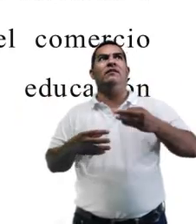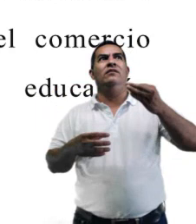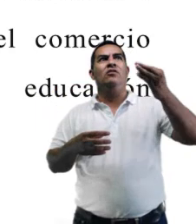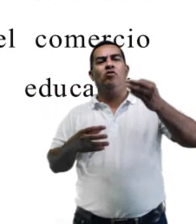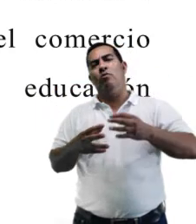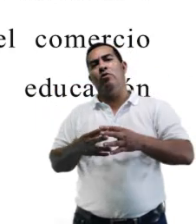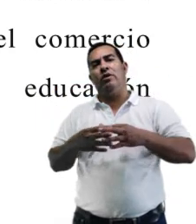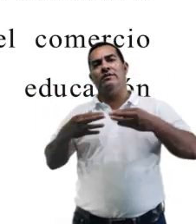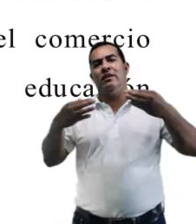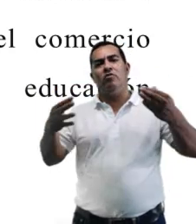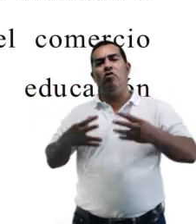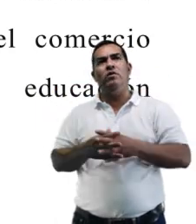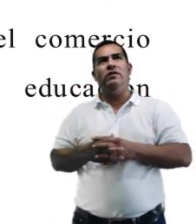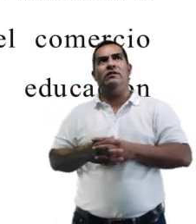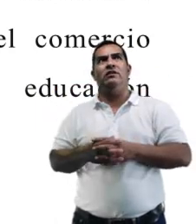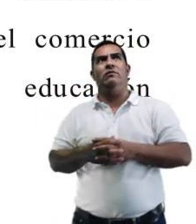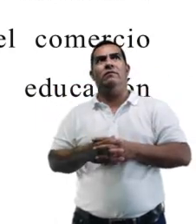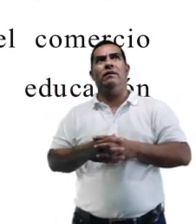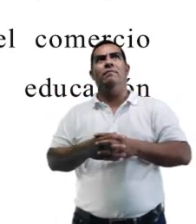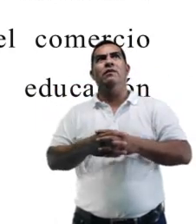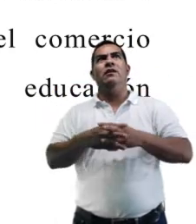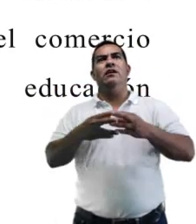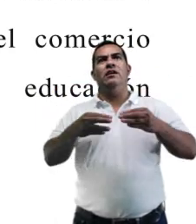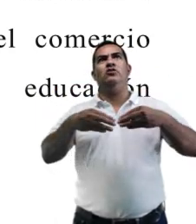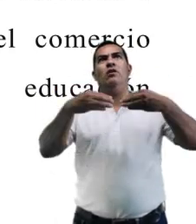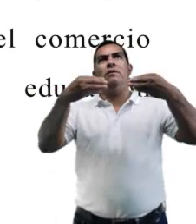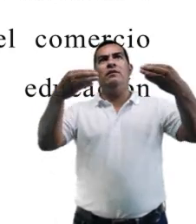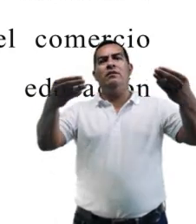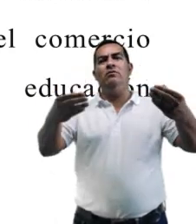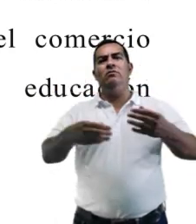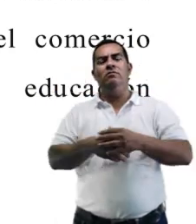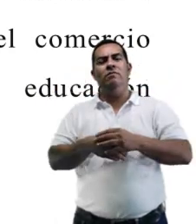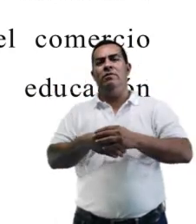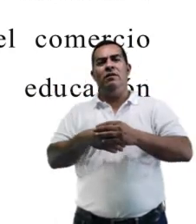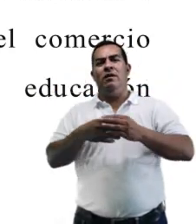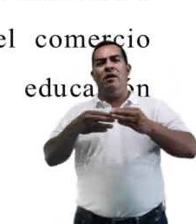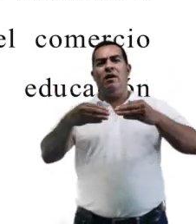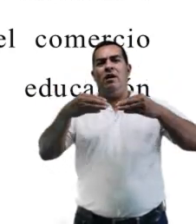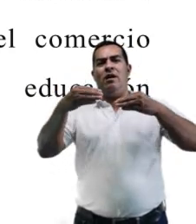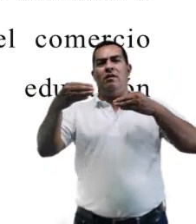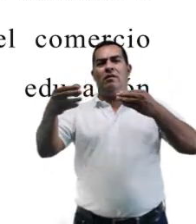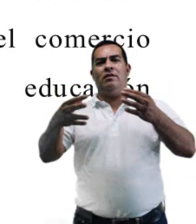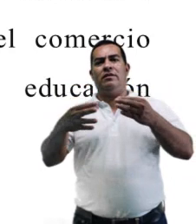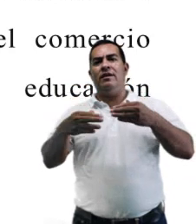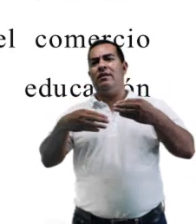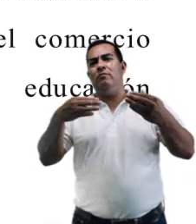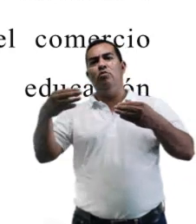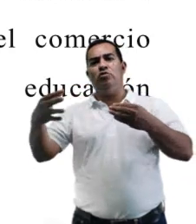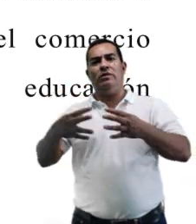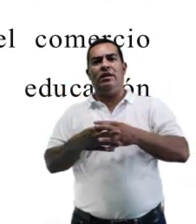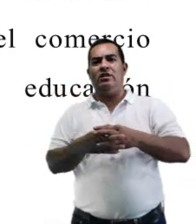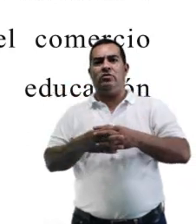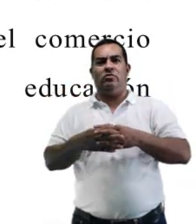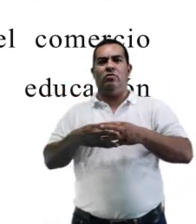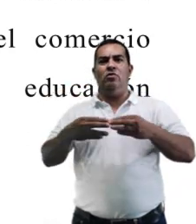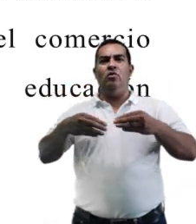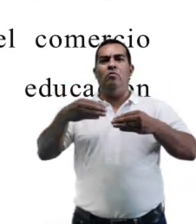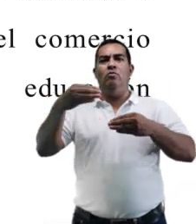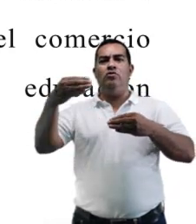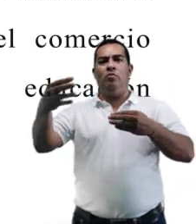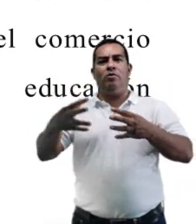pandemia, como lo que es el COVID-19. Eso ha venido a traer mucho